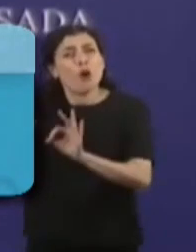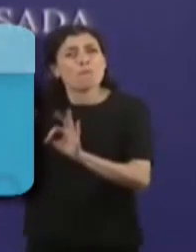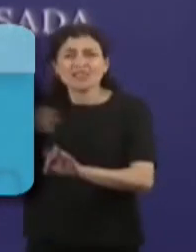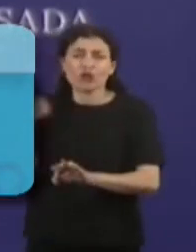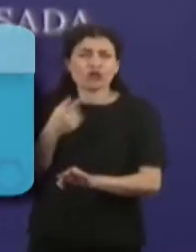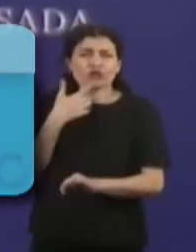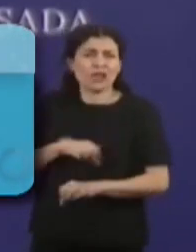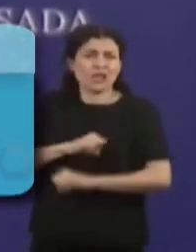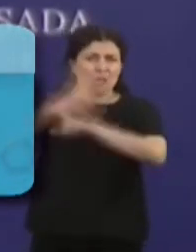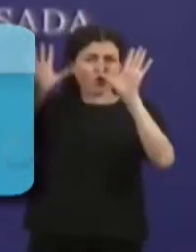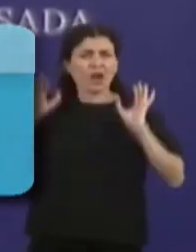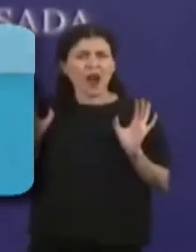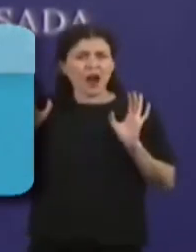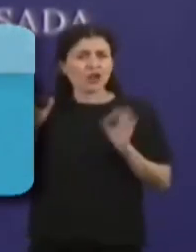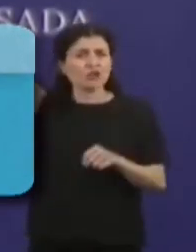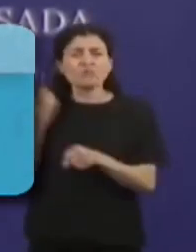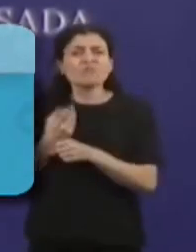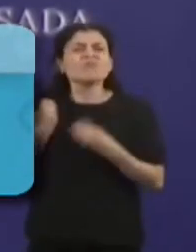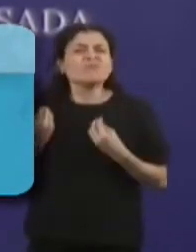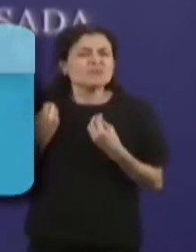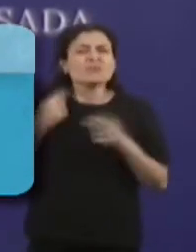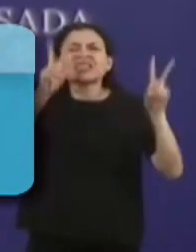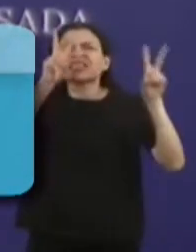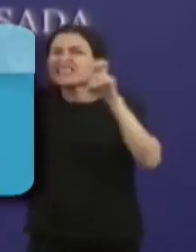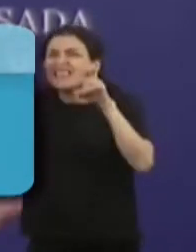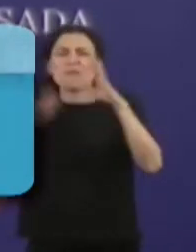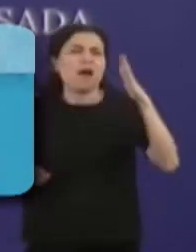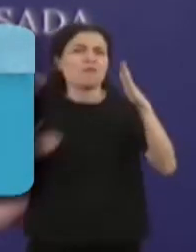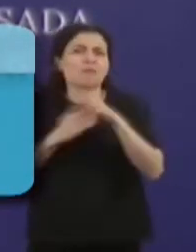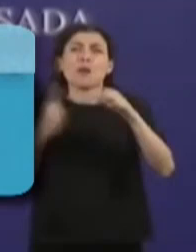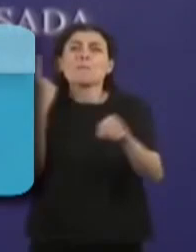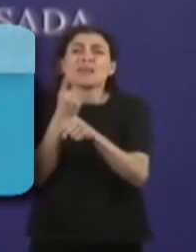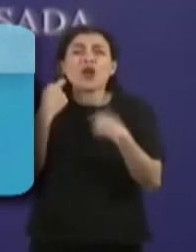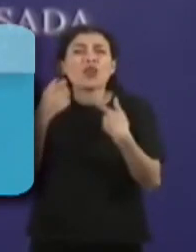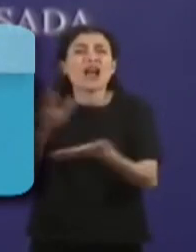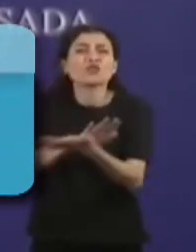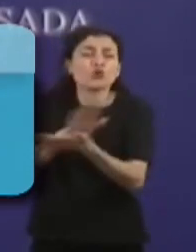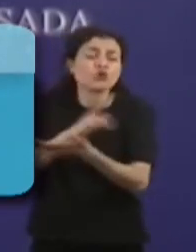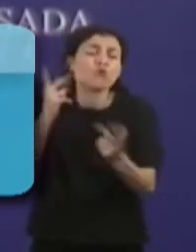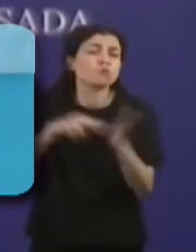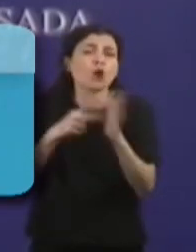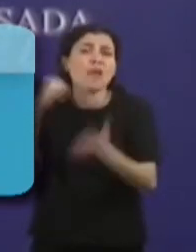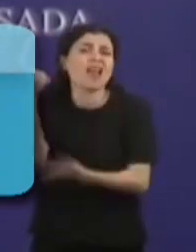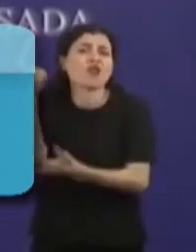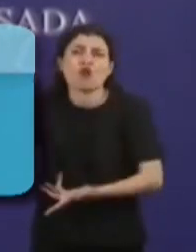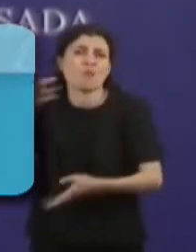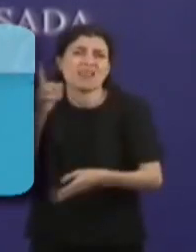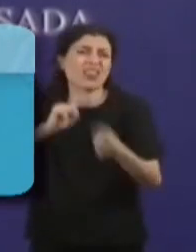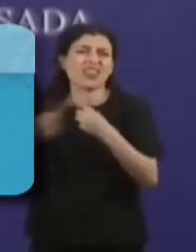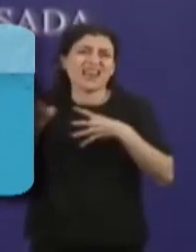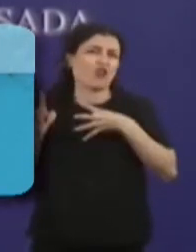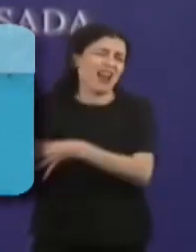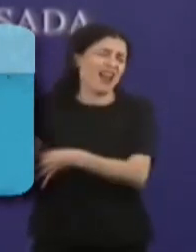entendemos que los primeros temas que había que encarar en la Argentina era la macroeconomía, que había sido recibida en